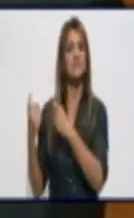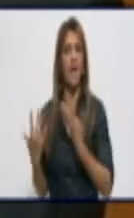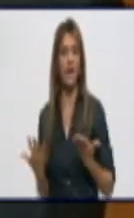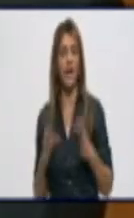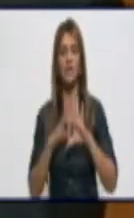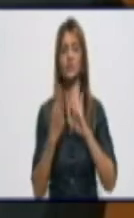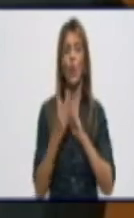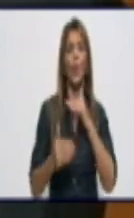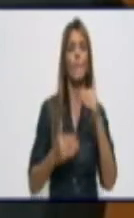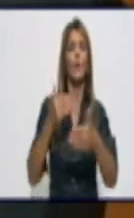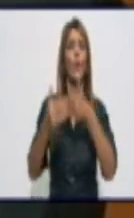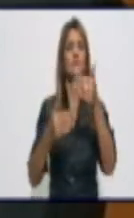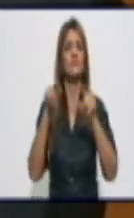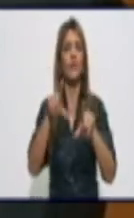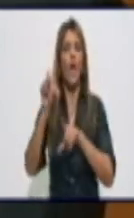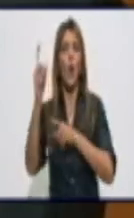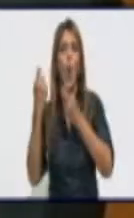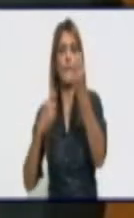la comercialización.